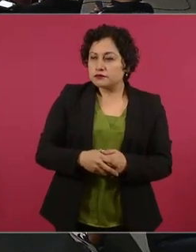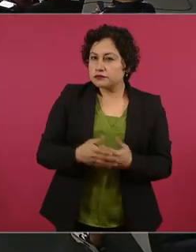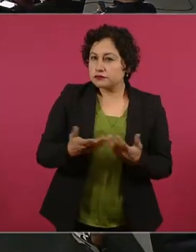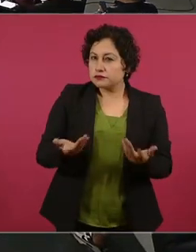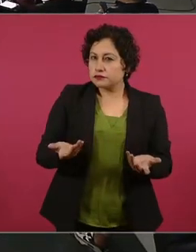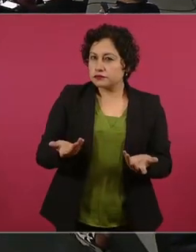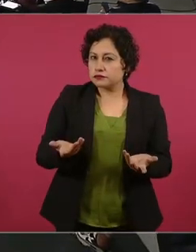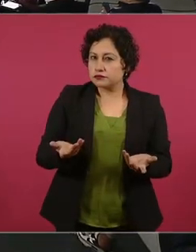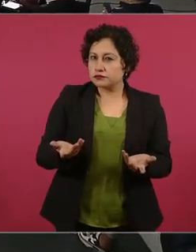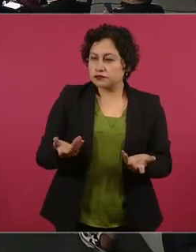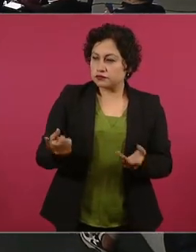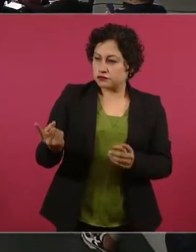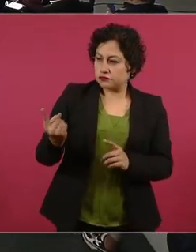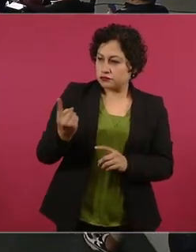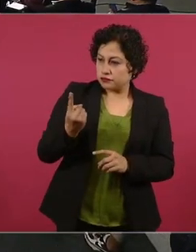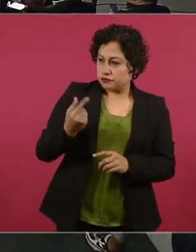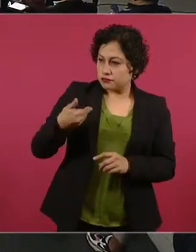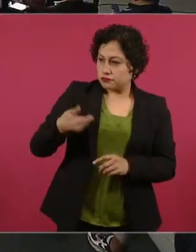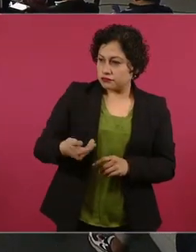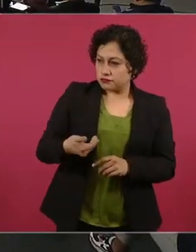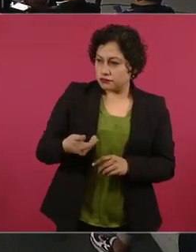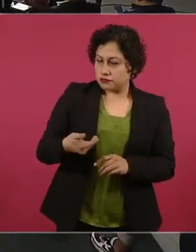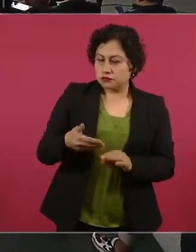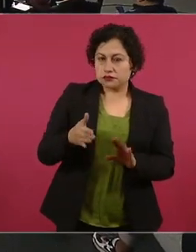Pero luego de eso